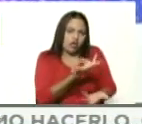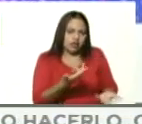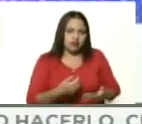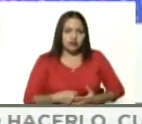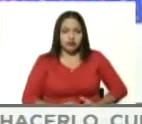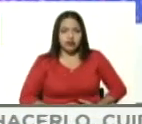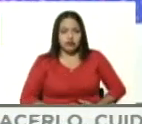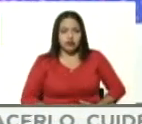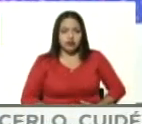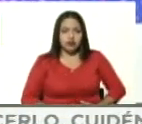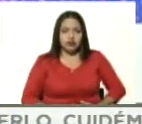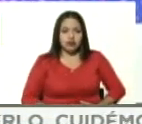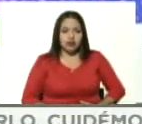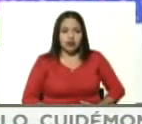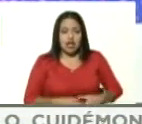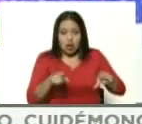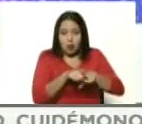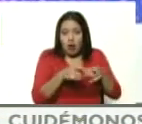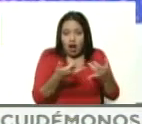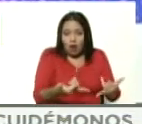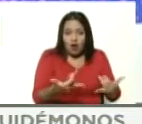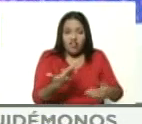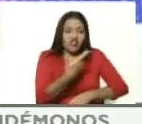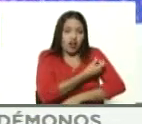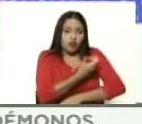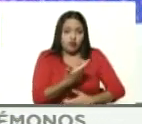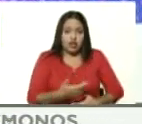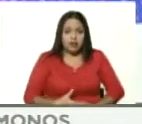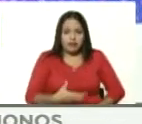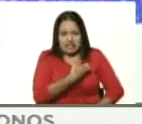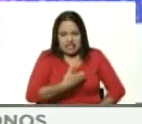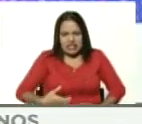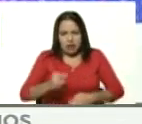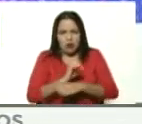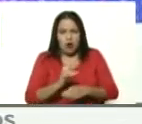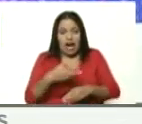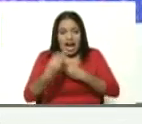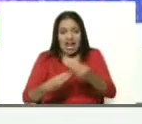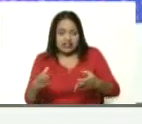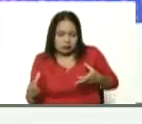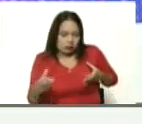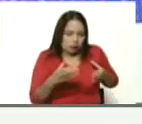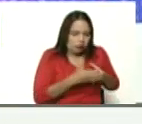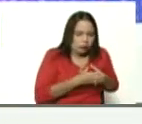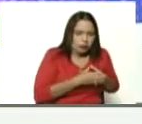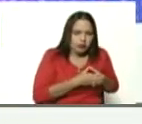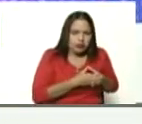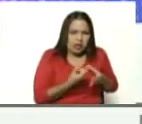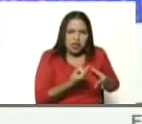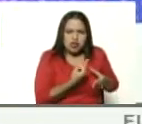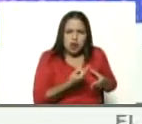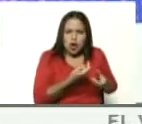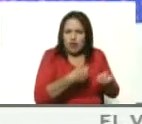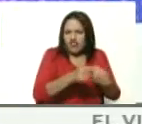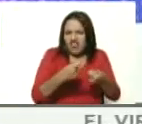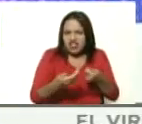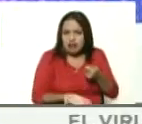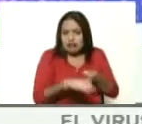Lo que ha sucedido con las vacunas, presidente Arce, acaparadas, convertidas en